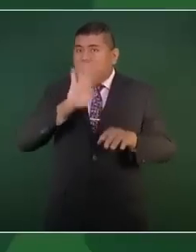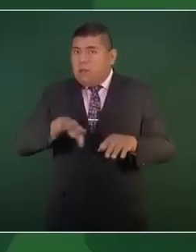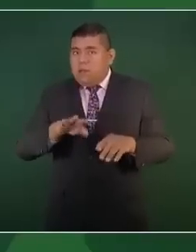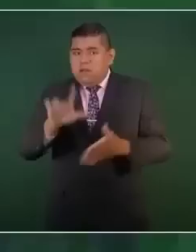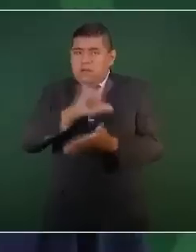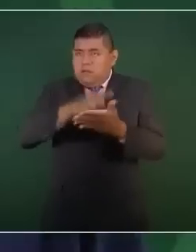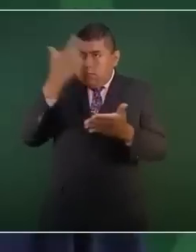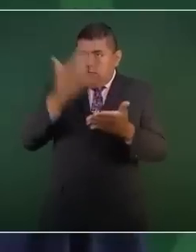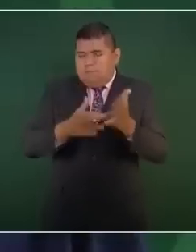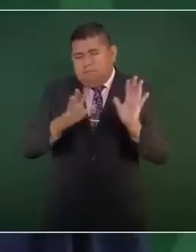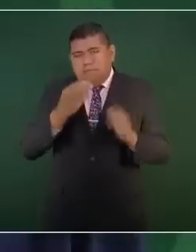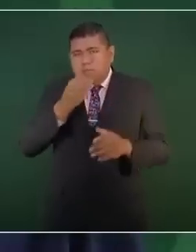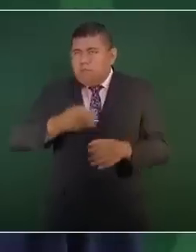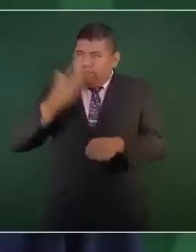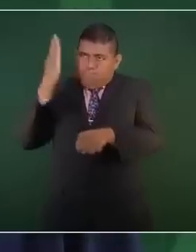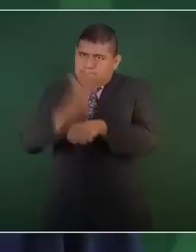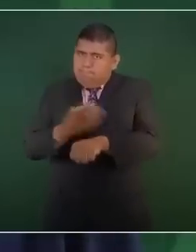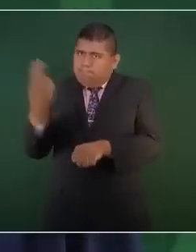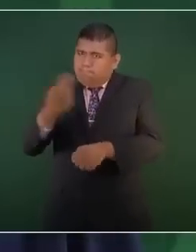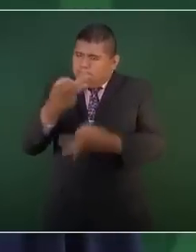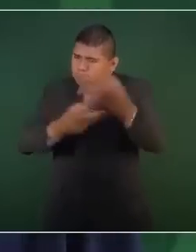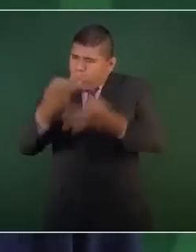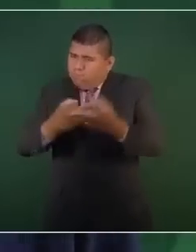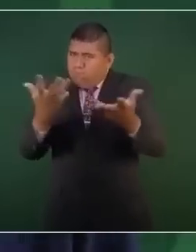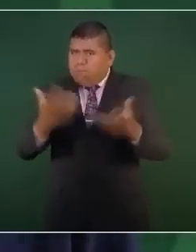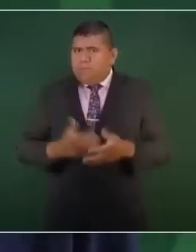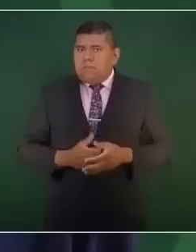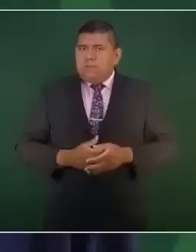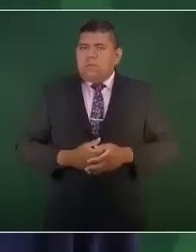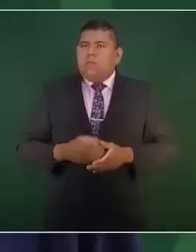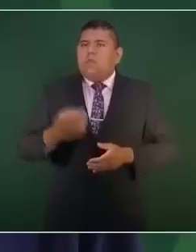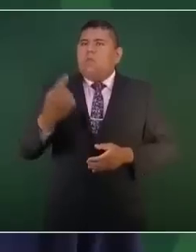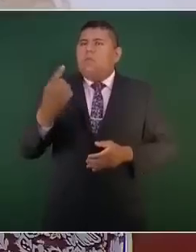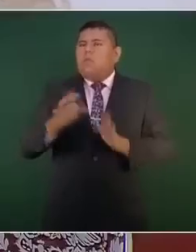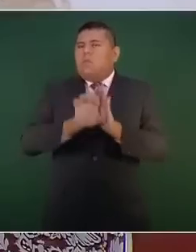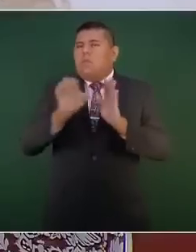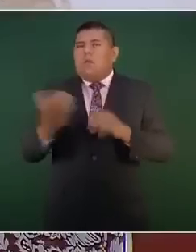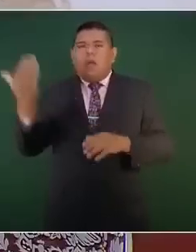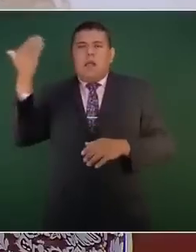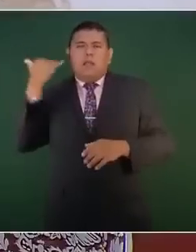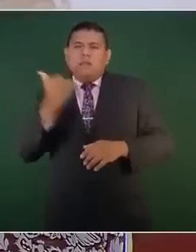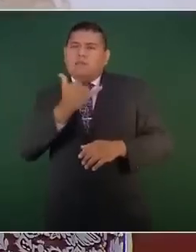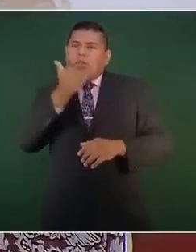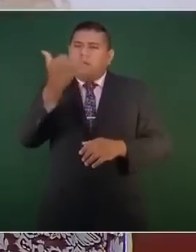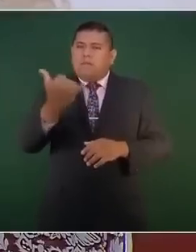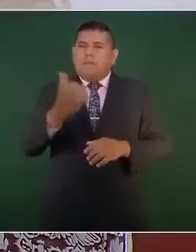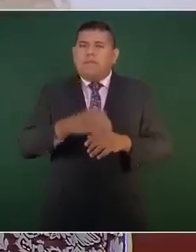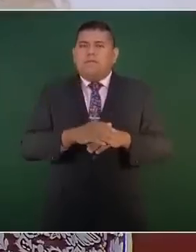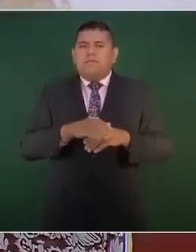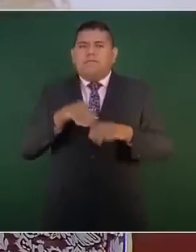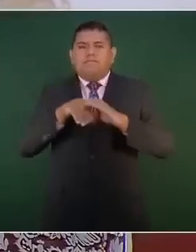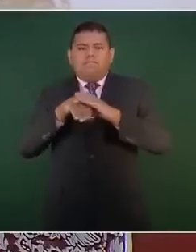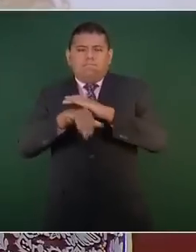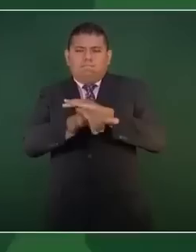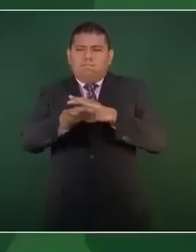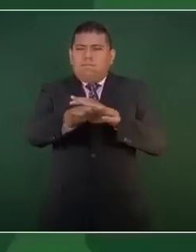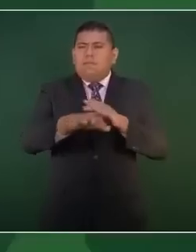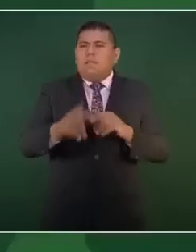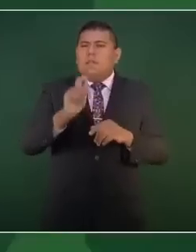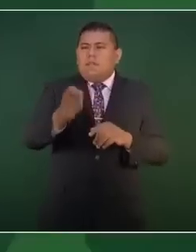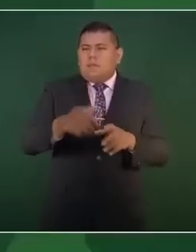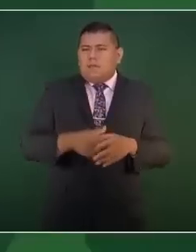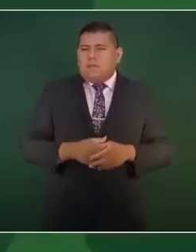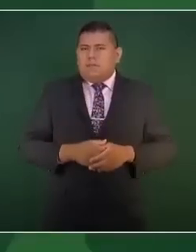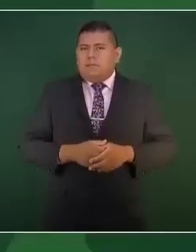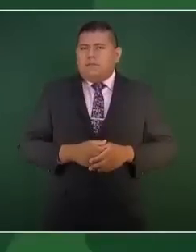comete un delito, tiene que ser castigado. Uno de los errores que se cometieron en el caso de Ayotzinapa, el principal,